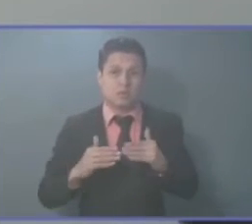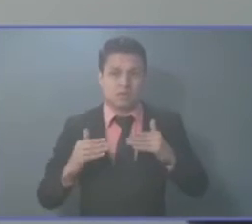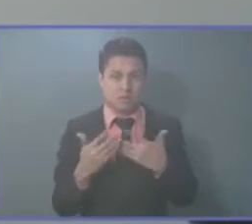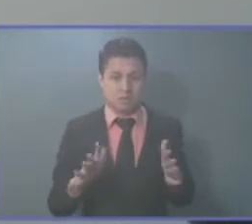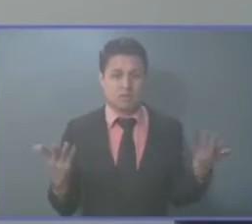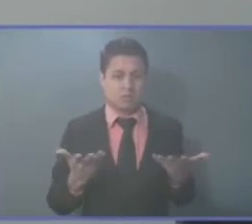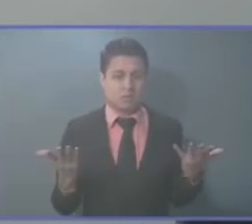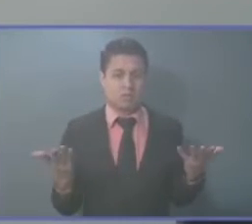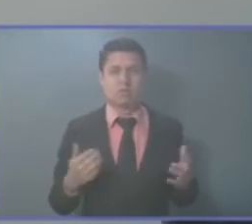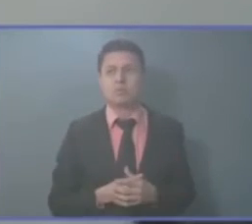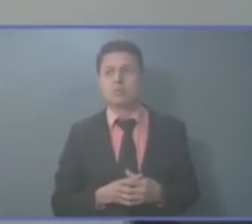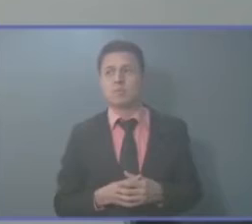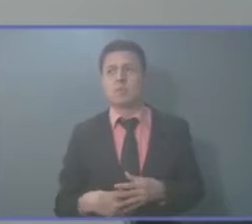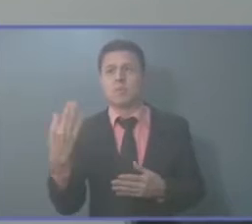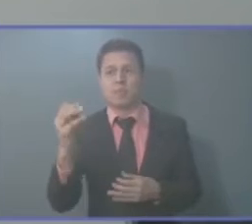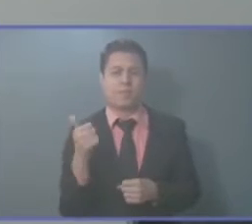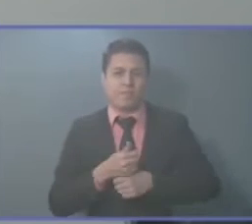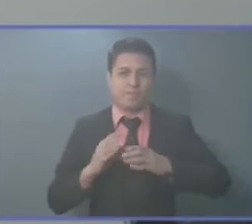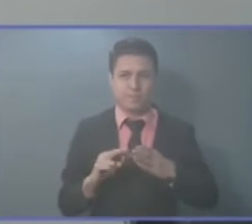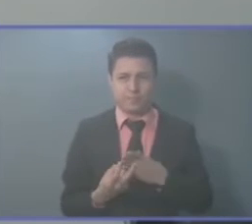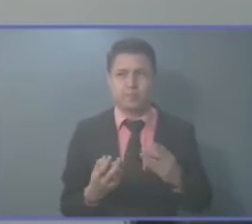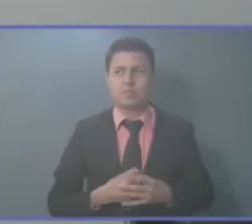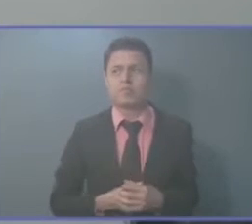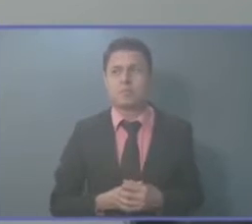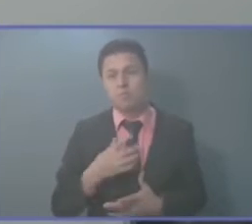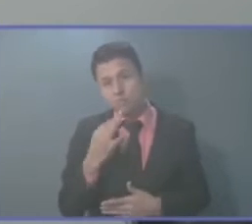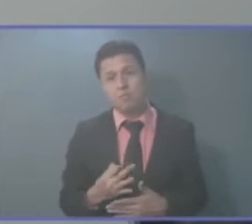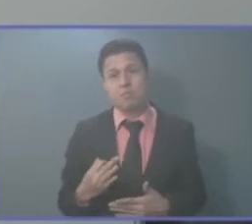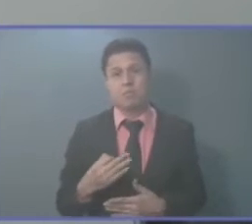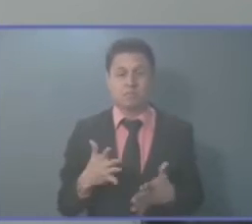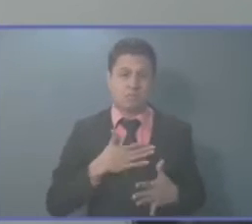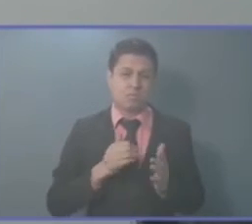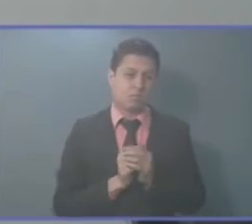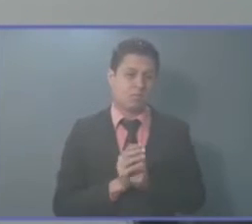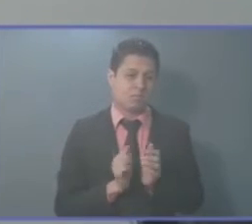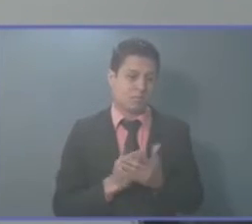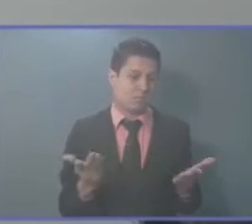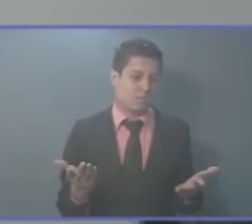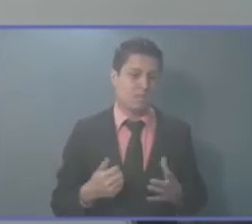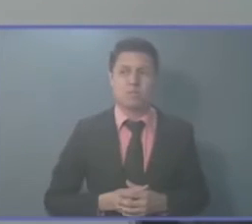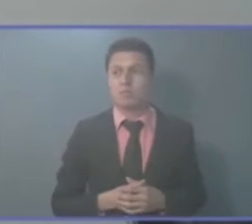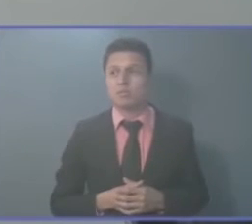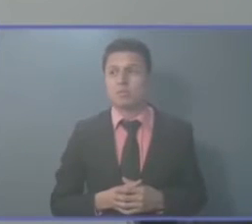y hacemos eso, porque hay que hacer el comité, ¿verdad? Tenemos el problema. Entonces, tenemos por...